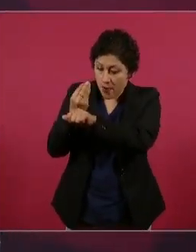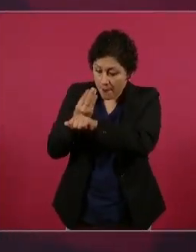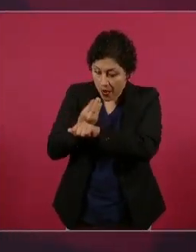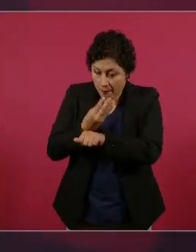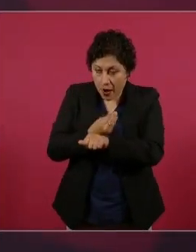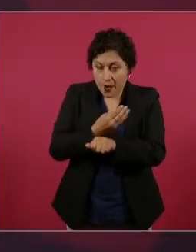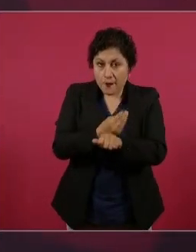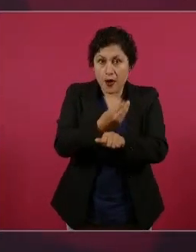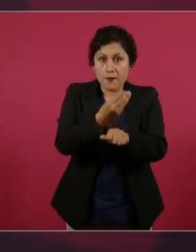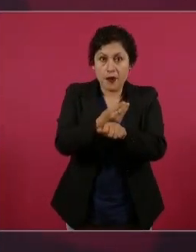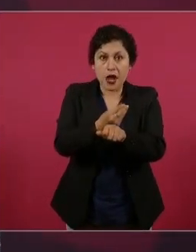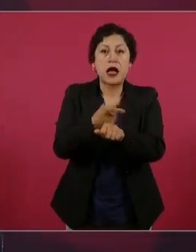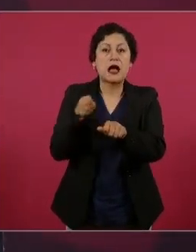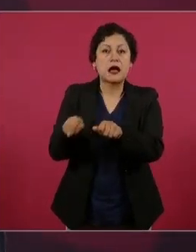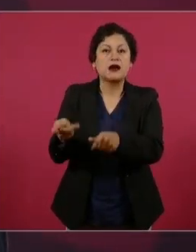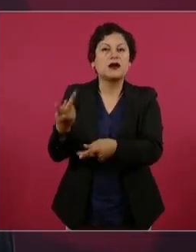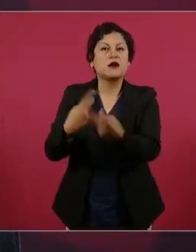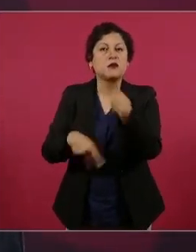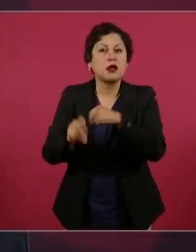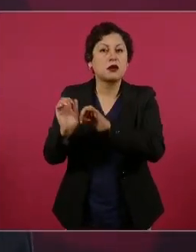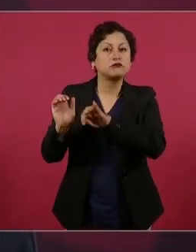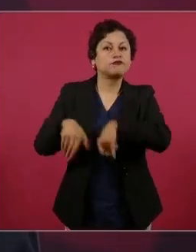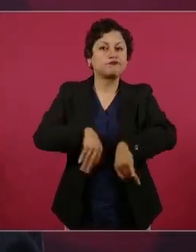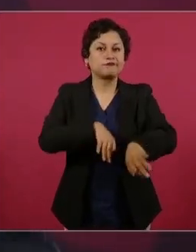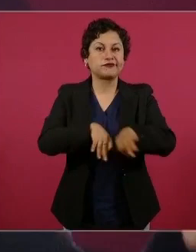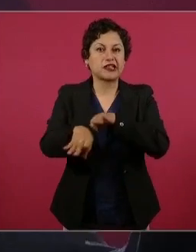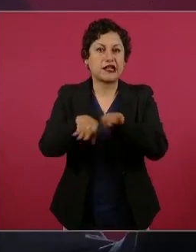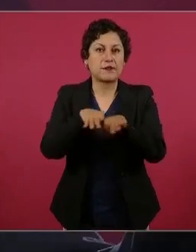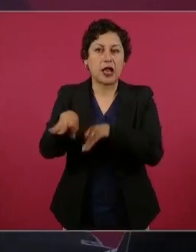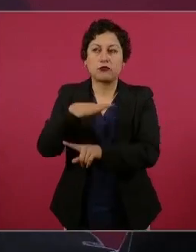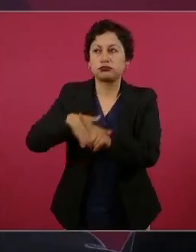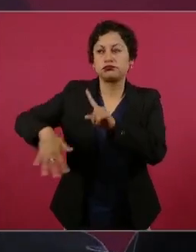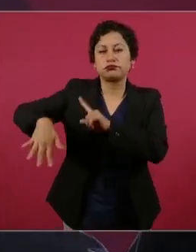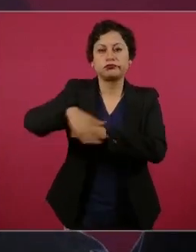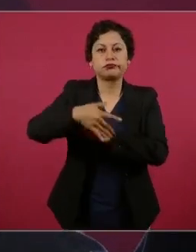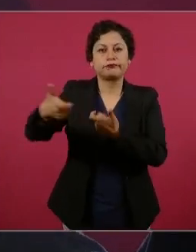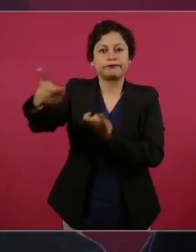significaron crear muchos empleos, pues ya se equilibró,